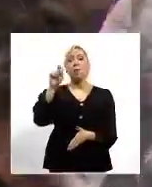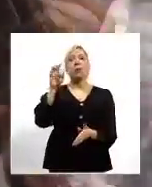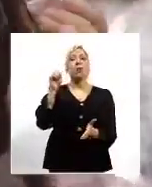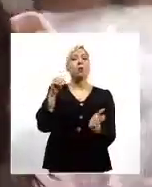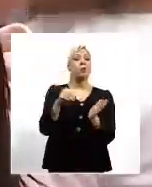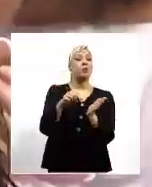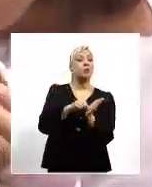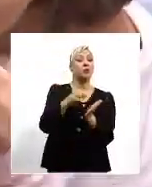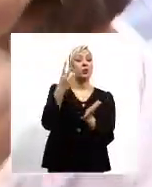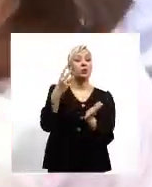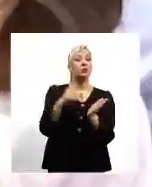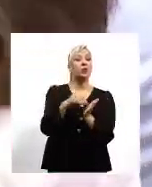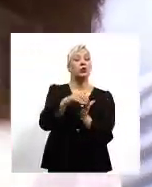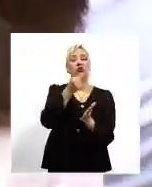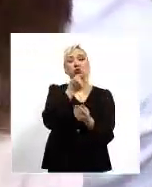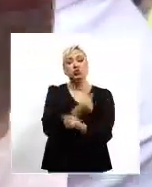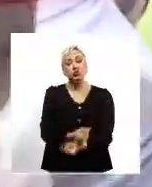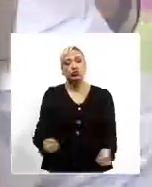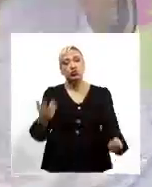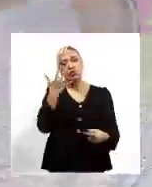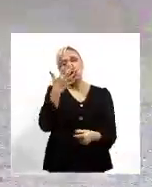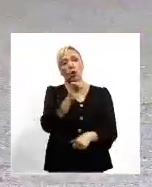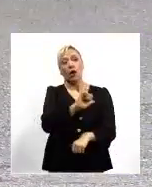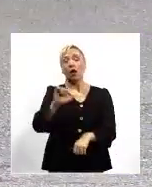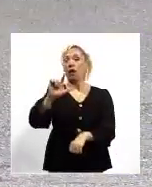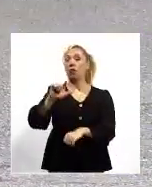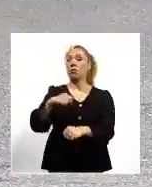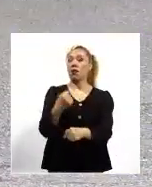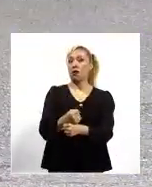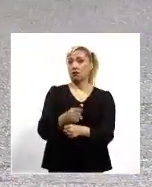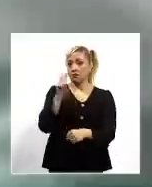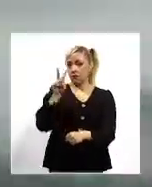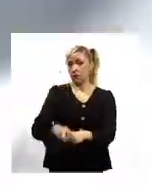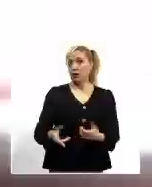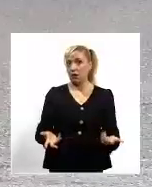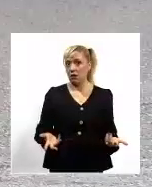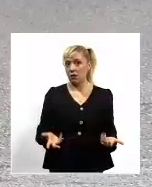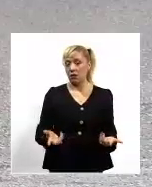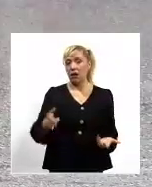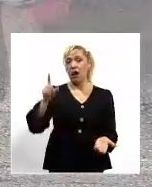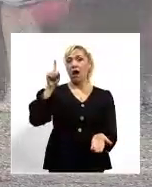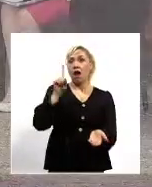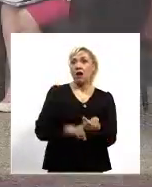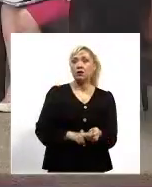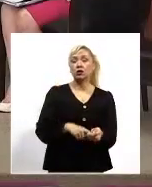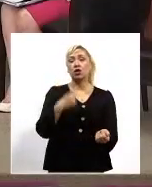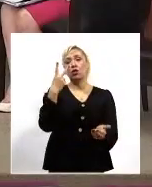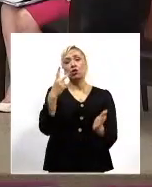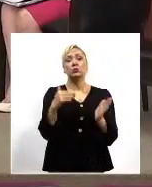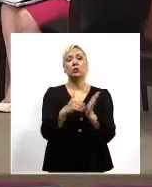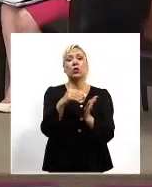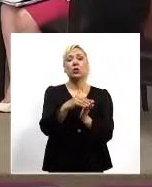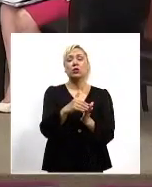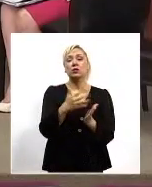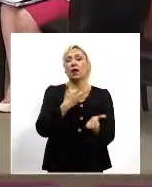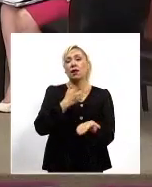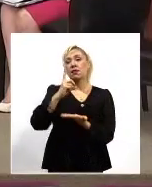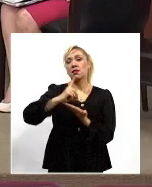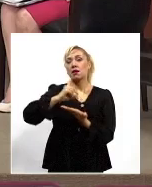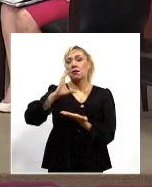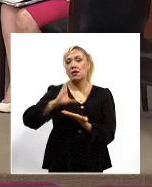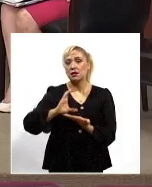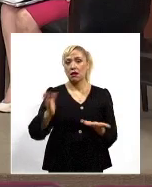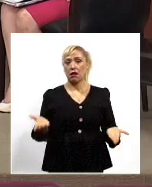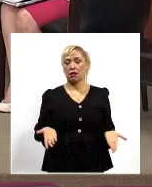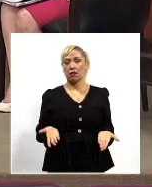millones de menores entre los 5 y 17 años, de los cuales más de 2 millones padecen alguna